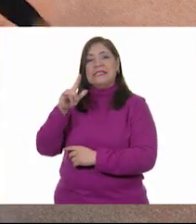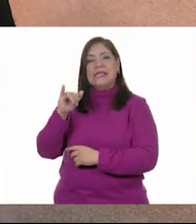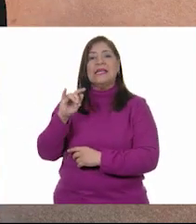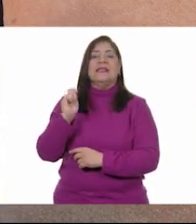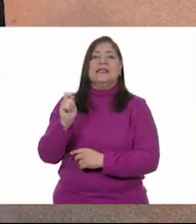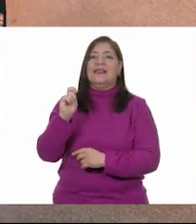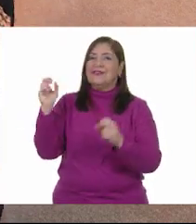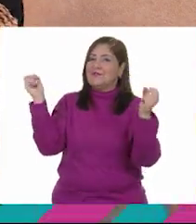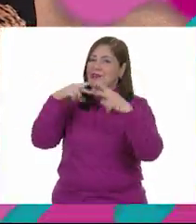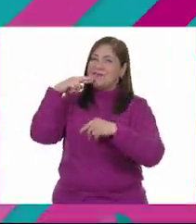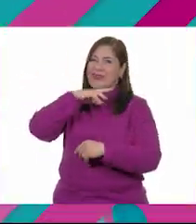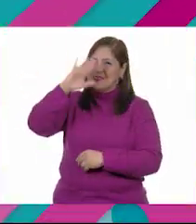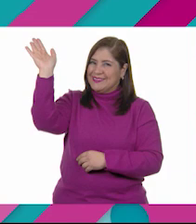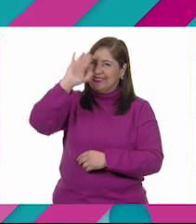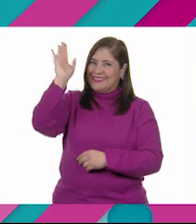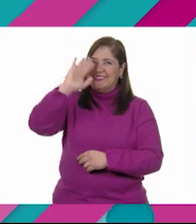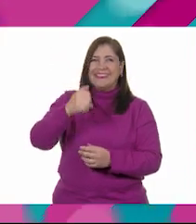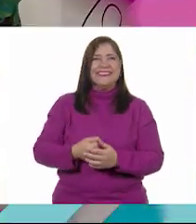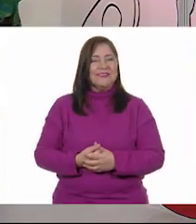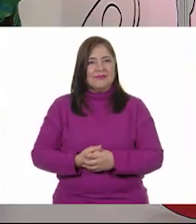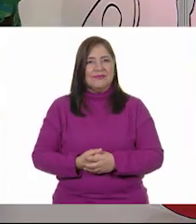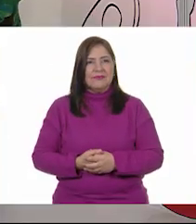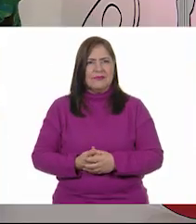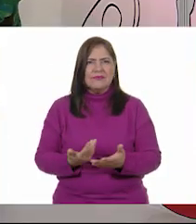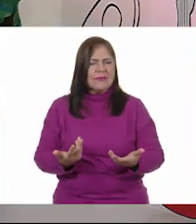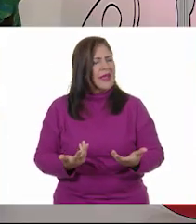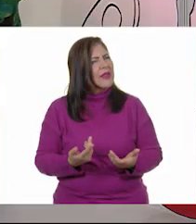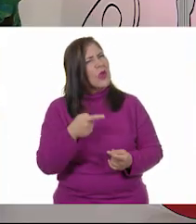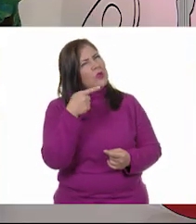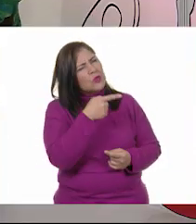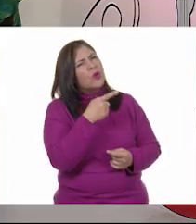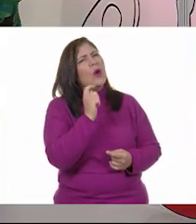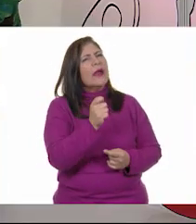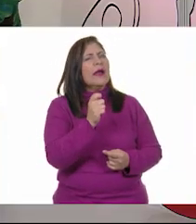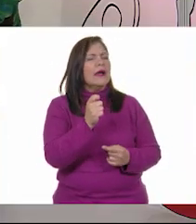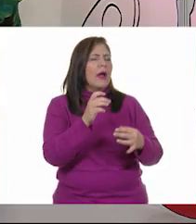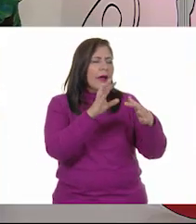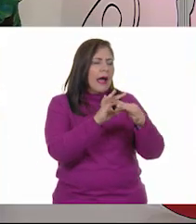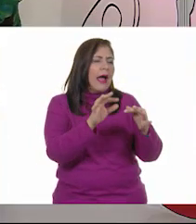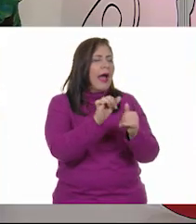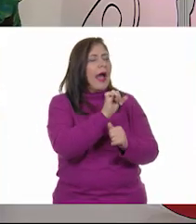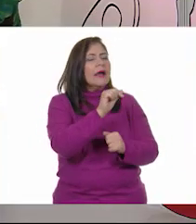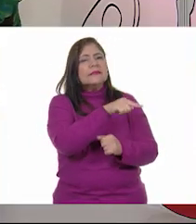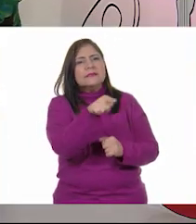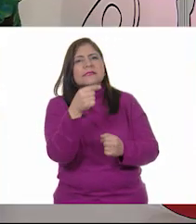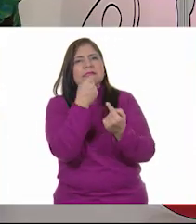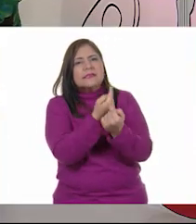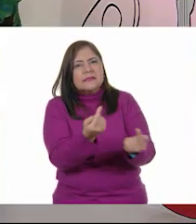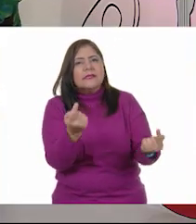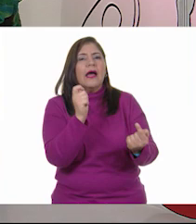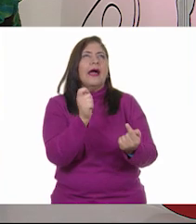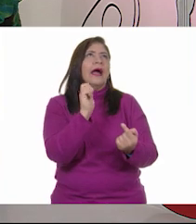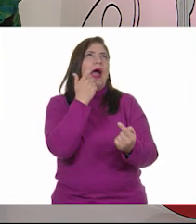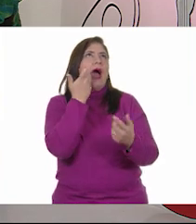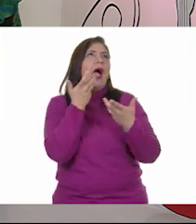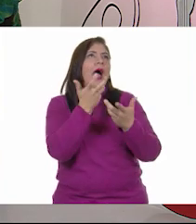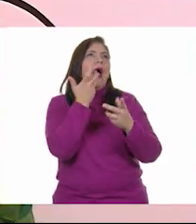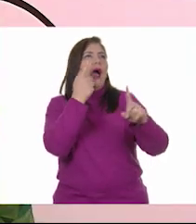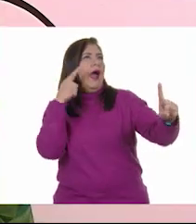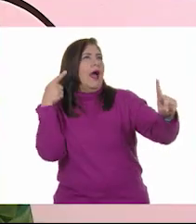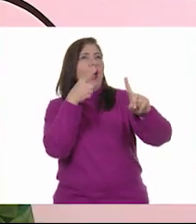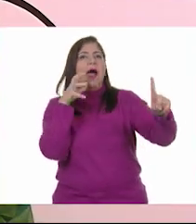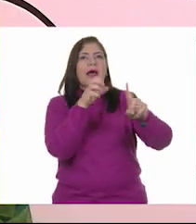próxima. Adiós. ¿Y tú qué le dirías a una niña o a un niño que quieren ser cantantes